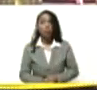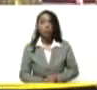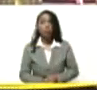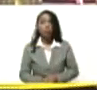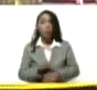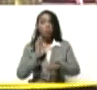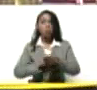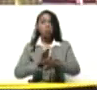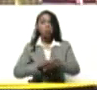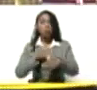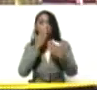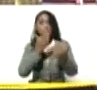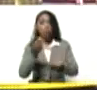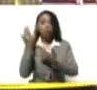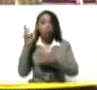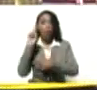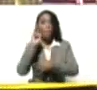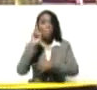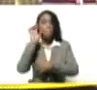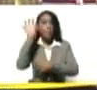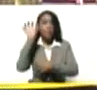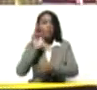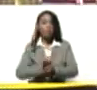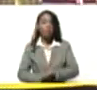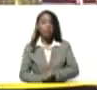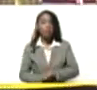Por eso, un país